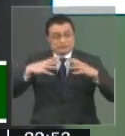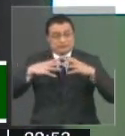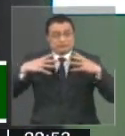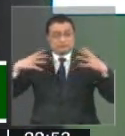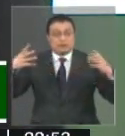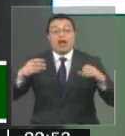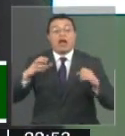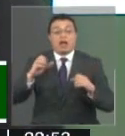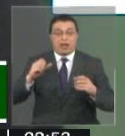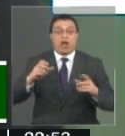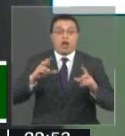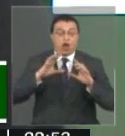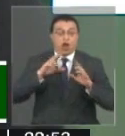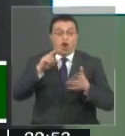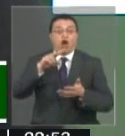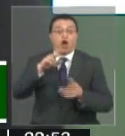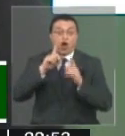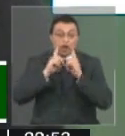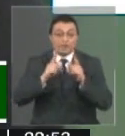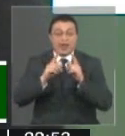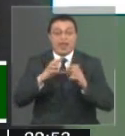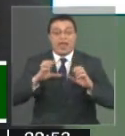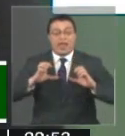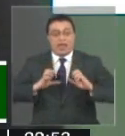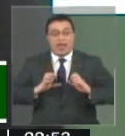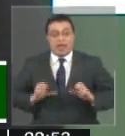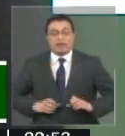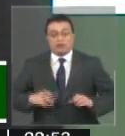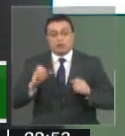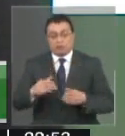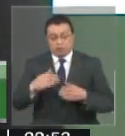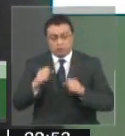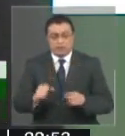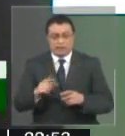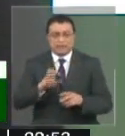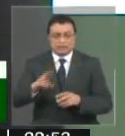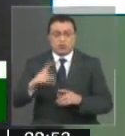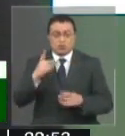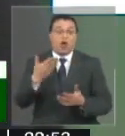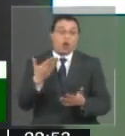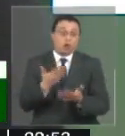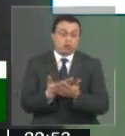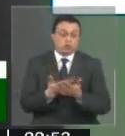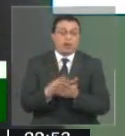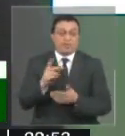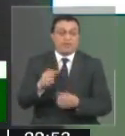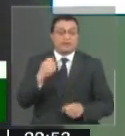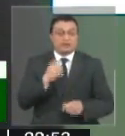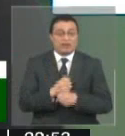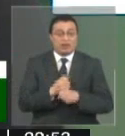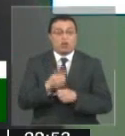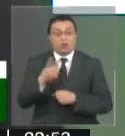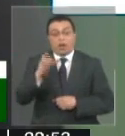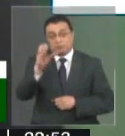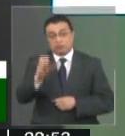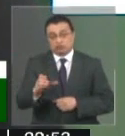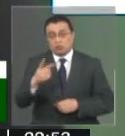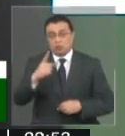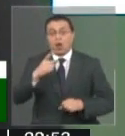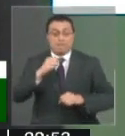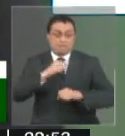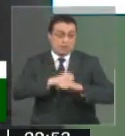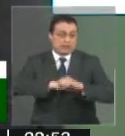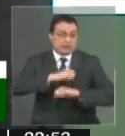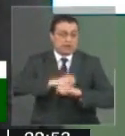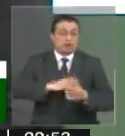albergo ético, un hotel ético en cada lugar donde yo voy. Porque se puede hacer una gran oportunidad de trabajo también por una persona, un empresario